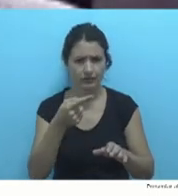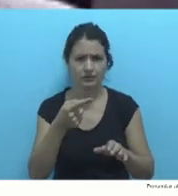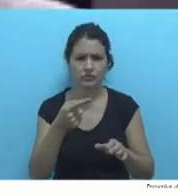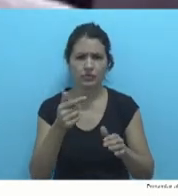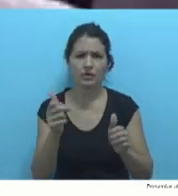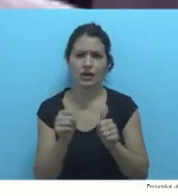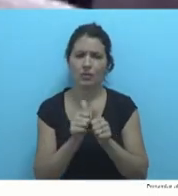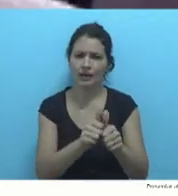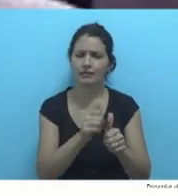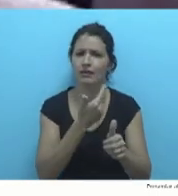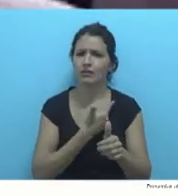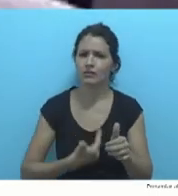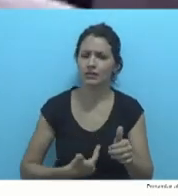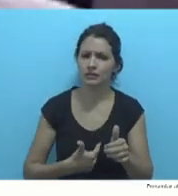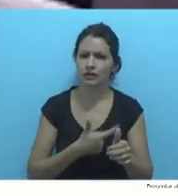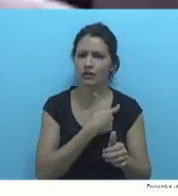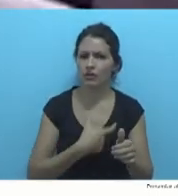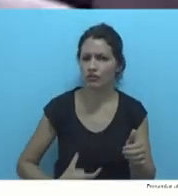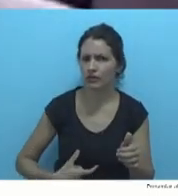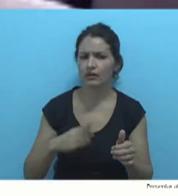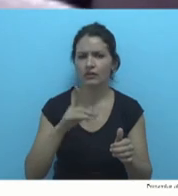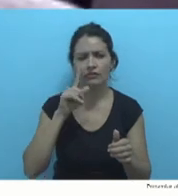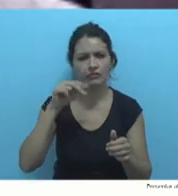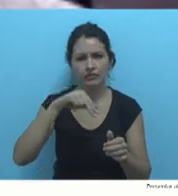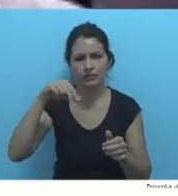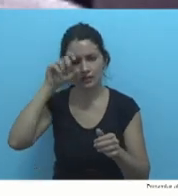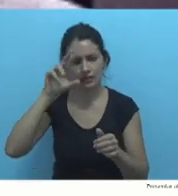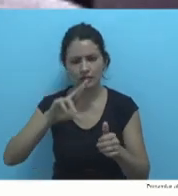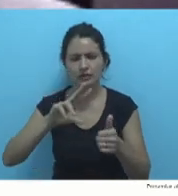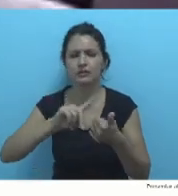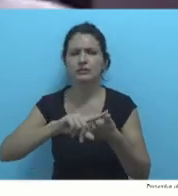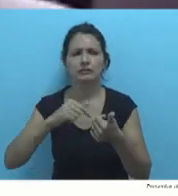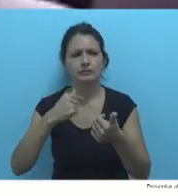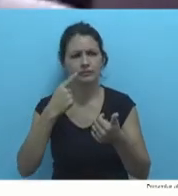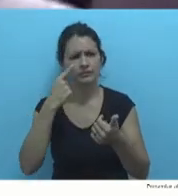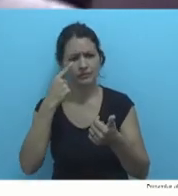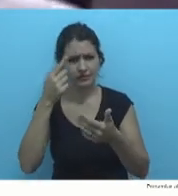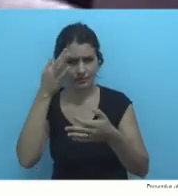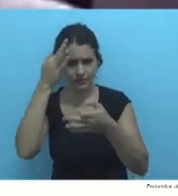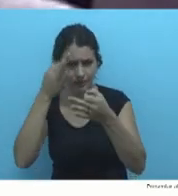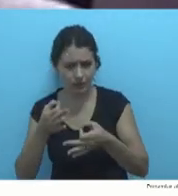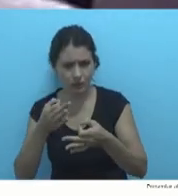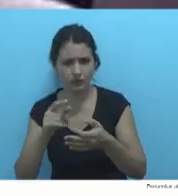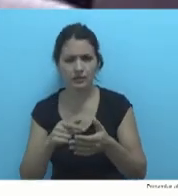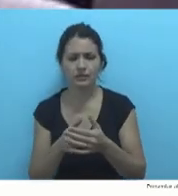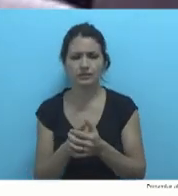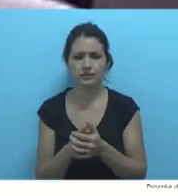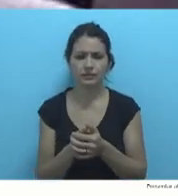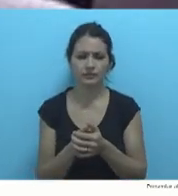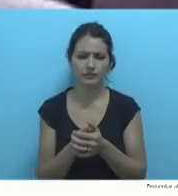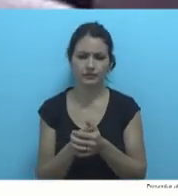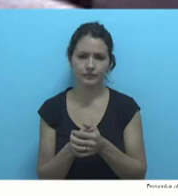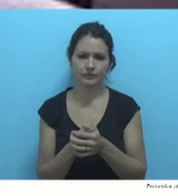al gobernador Wiener y también estaba el senador Giustiniani, y marcando ese hecho histórico como un hecho menor,